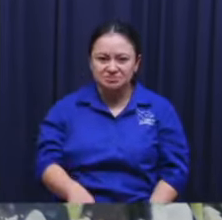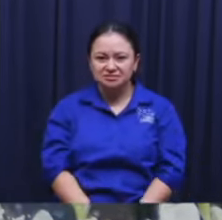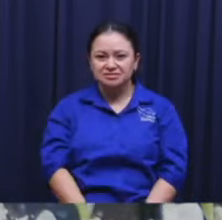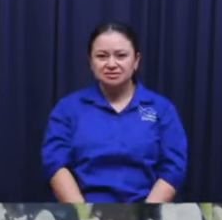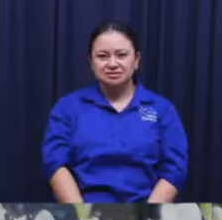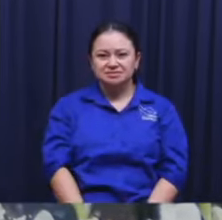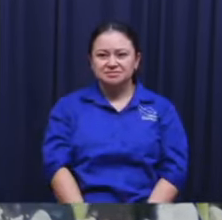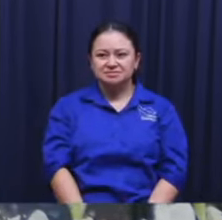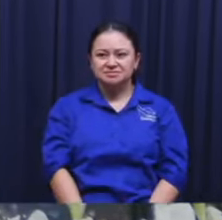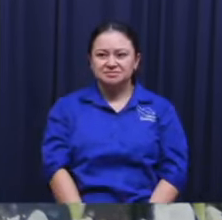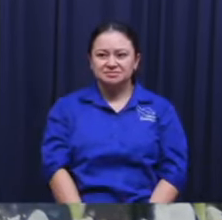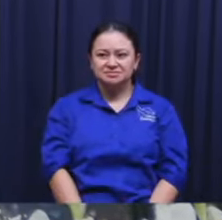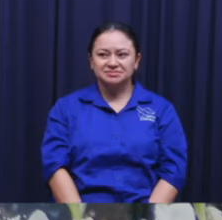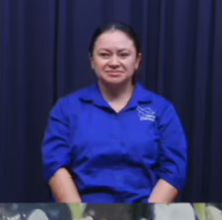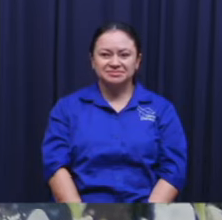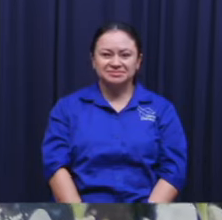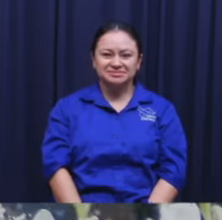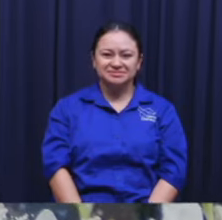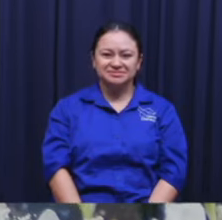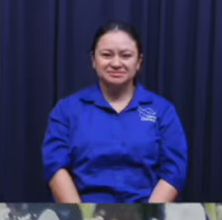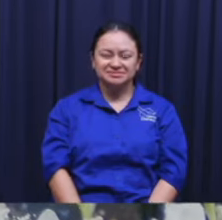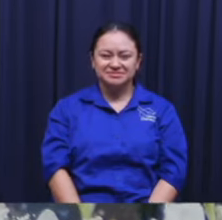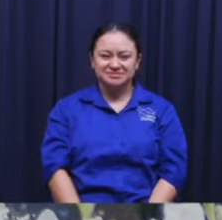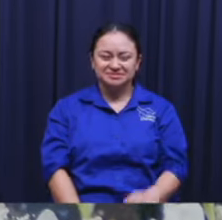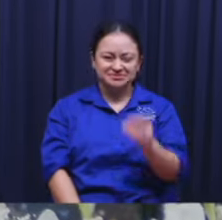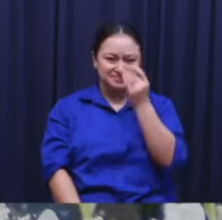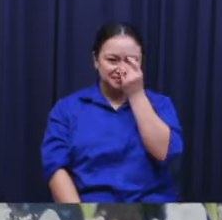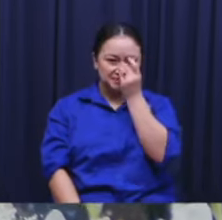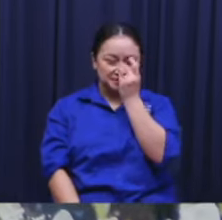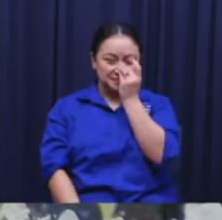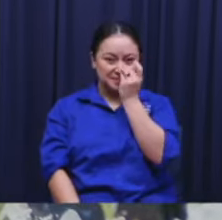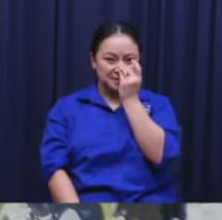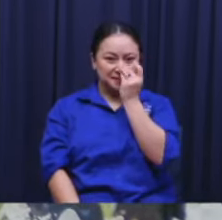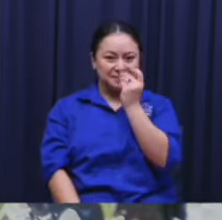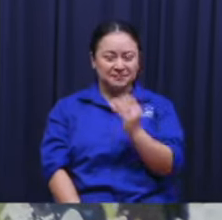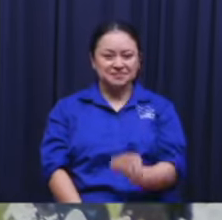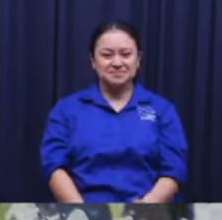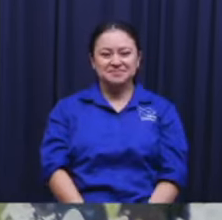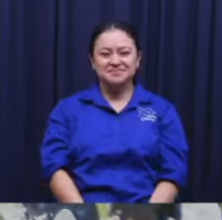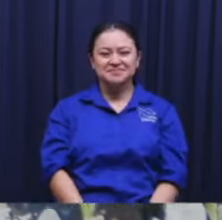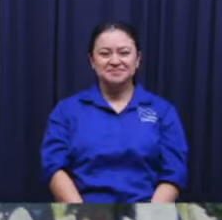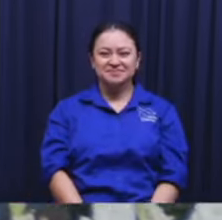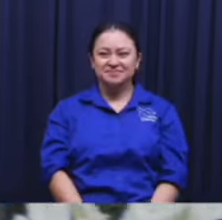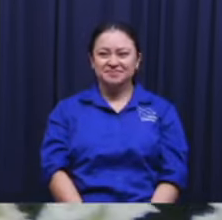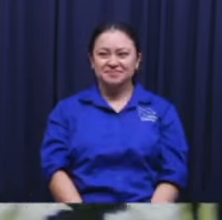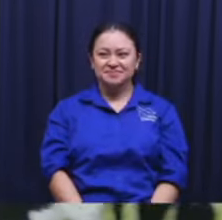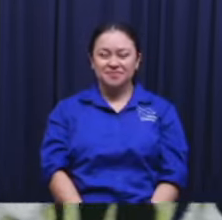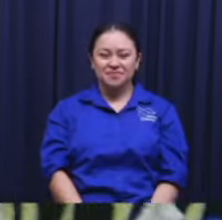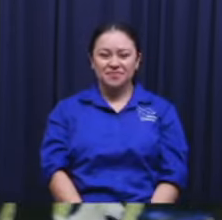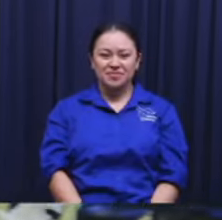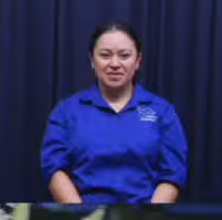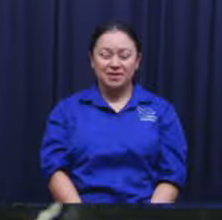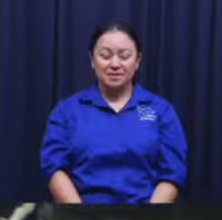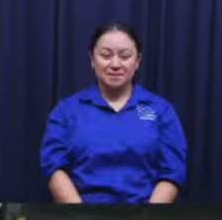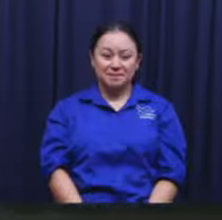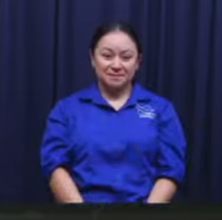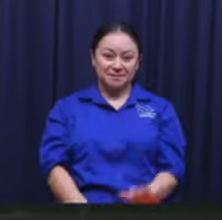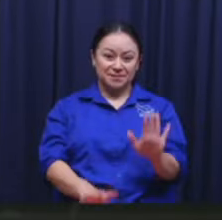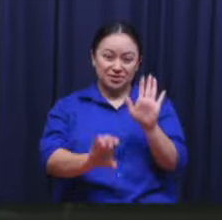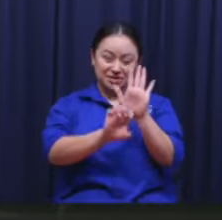¡Ric! ¡Ric! Se dice, voy a matar a ese infeliz. Enciende la luz y lo busca.